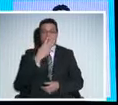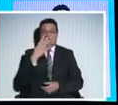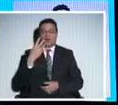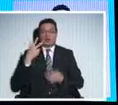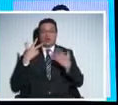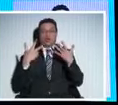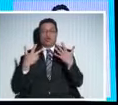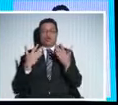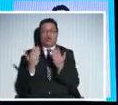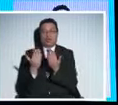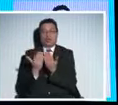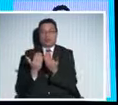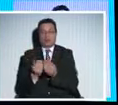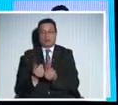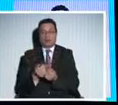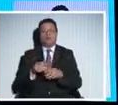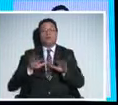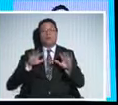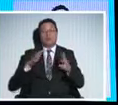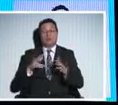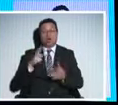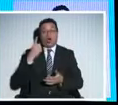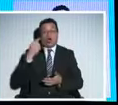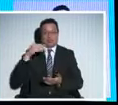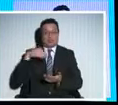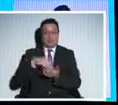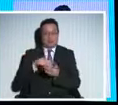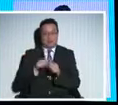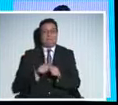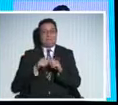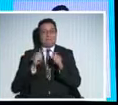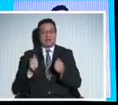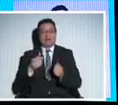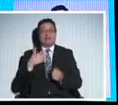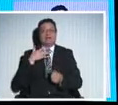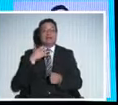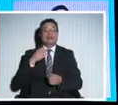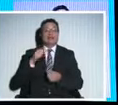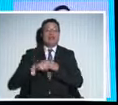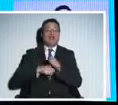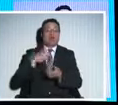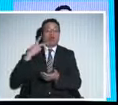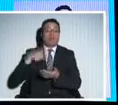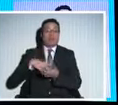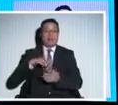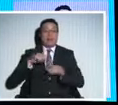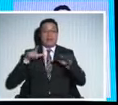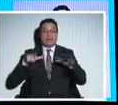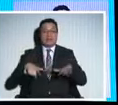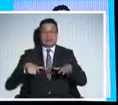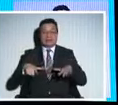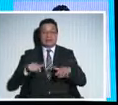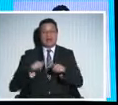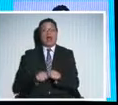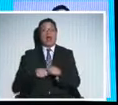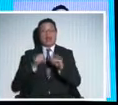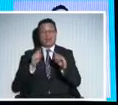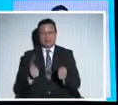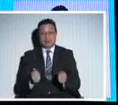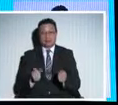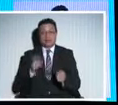184.448 estudiantes, cerca de 11.000 más que el año 2017. Además,